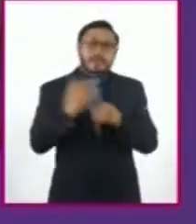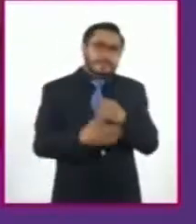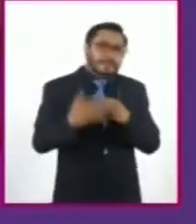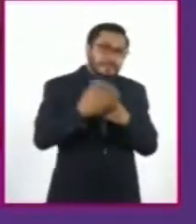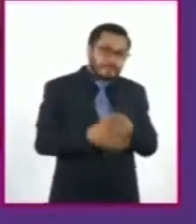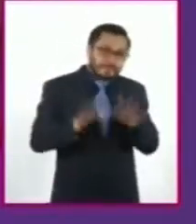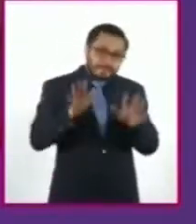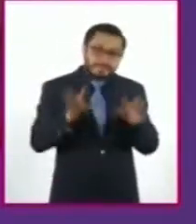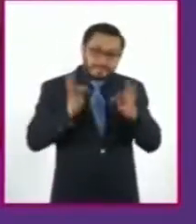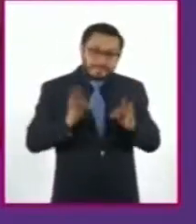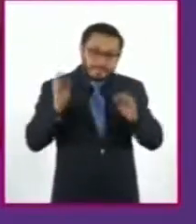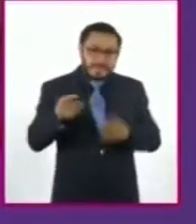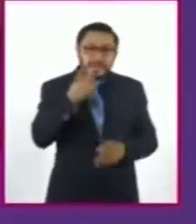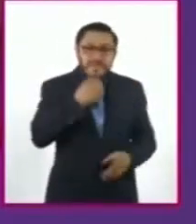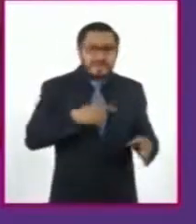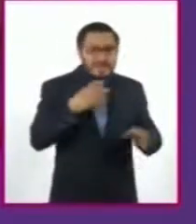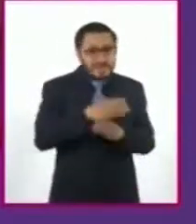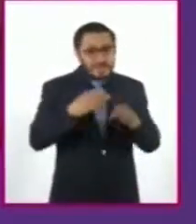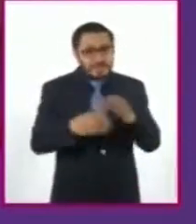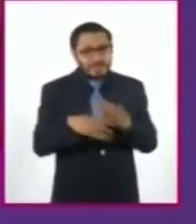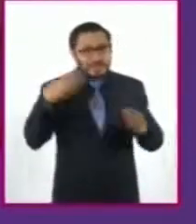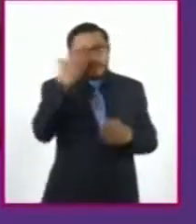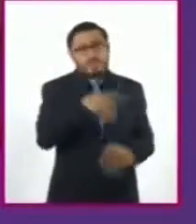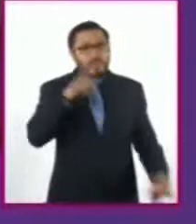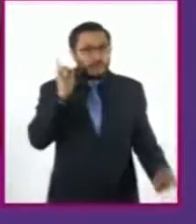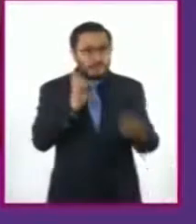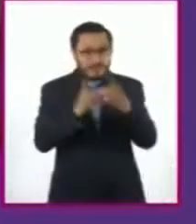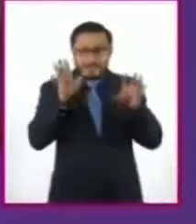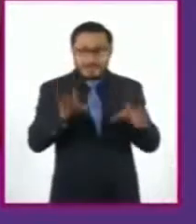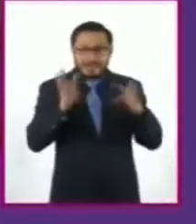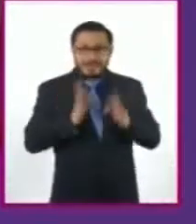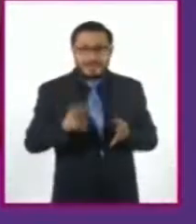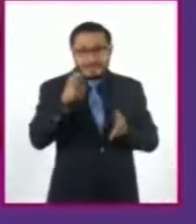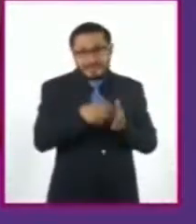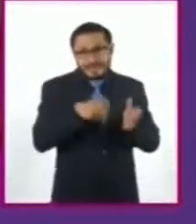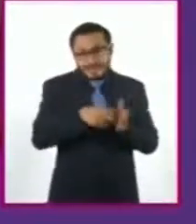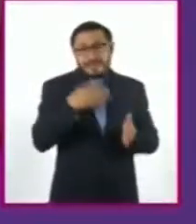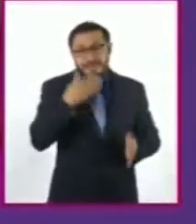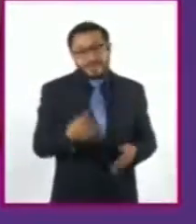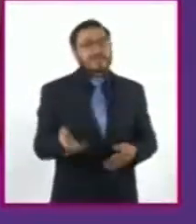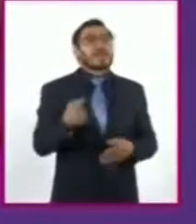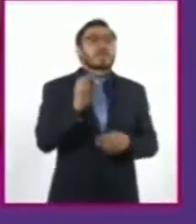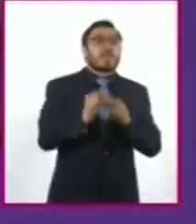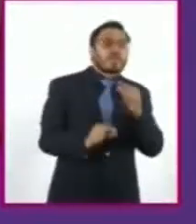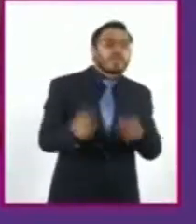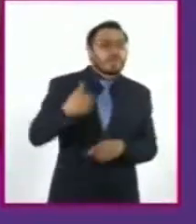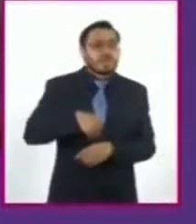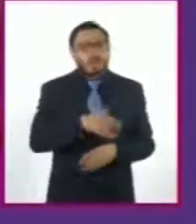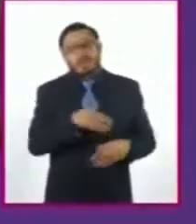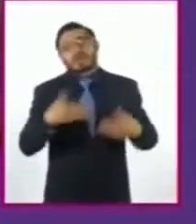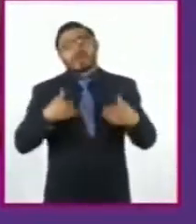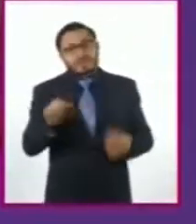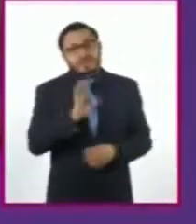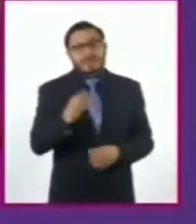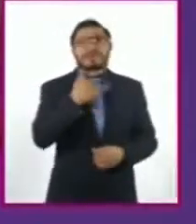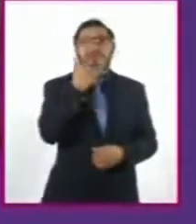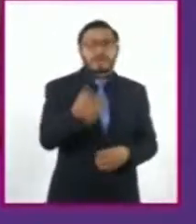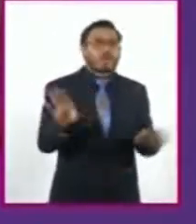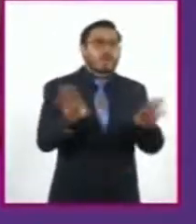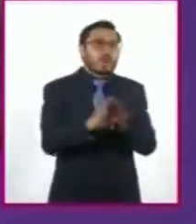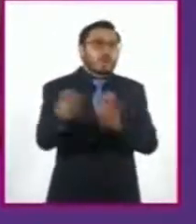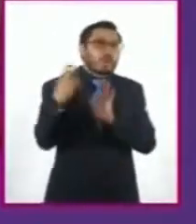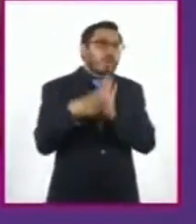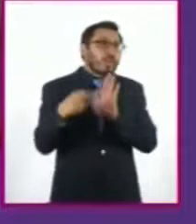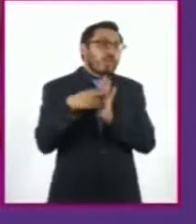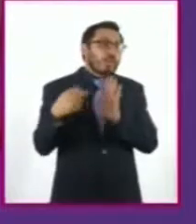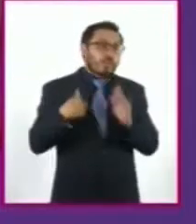sobre todo cuando lo hace de manera personal, es cuando comenzamos a comprender si realmente cometimos un error y cómo corregirlo. Hay